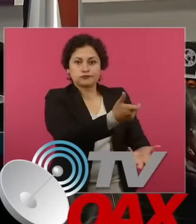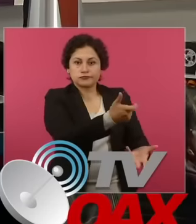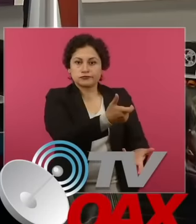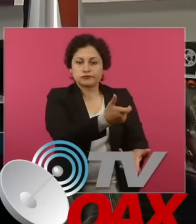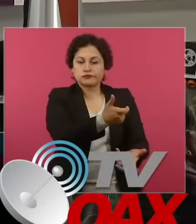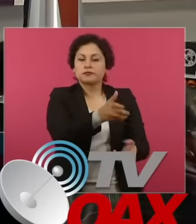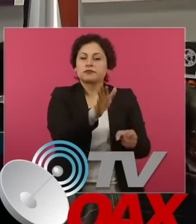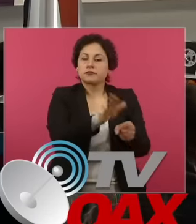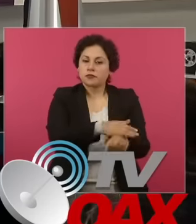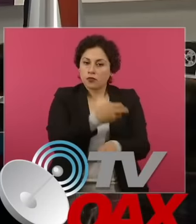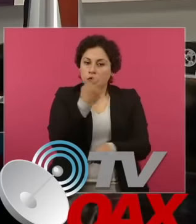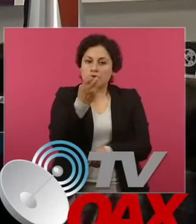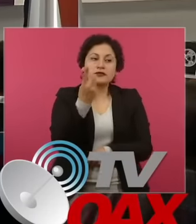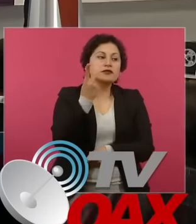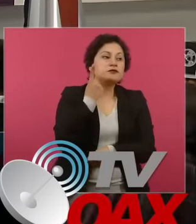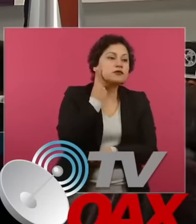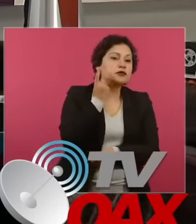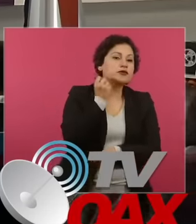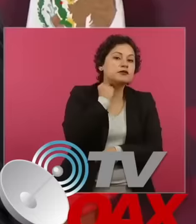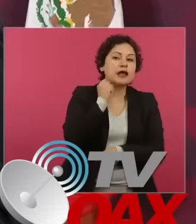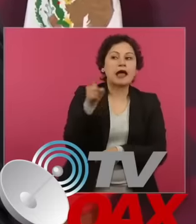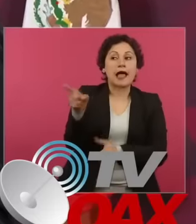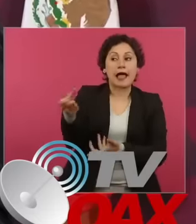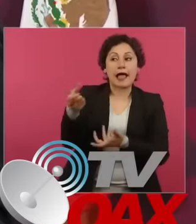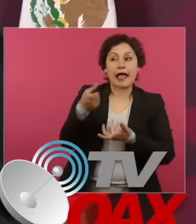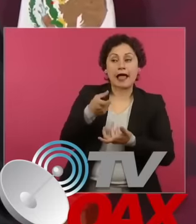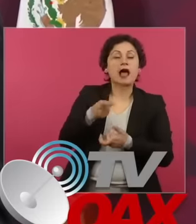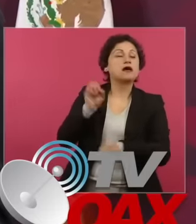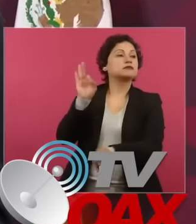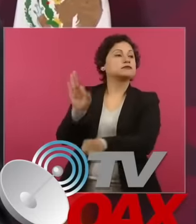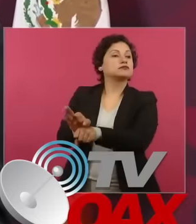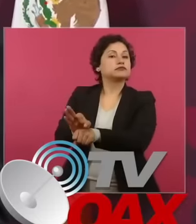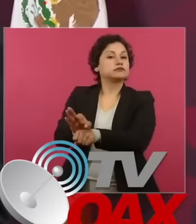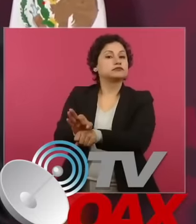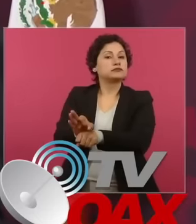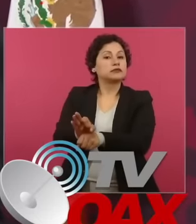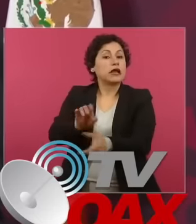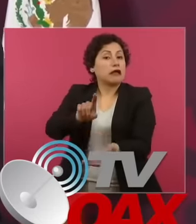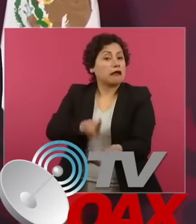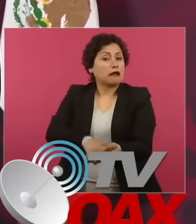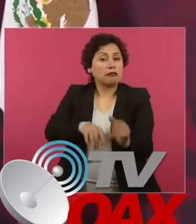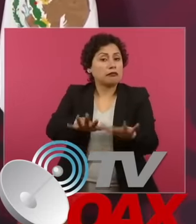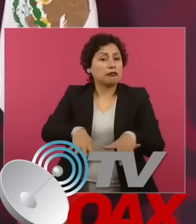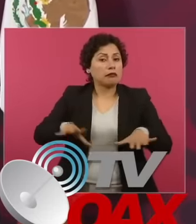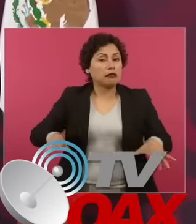Y por eso defienden el armamentismo en el Congreso.